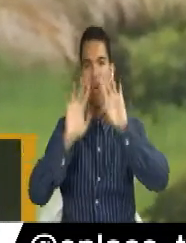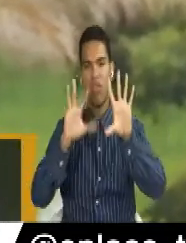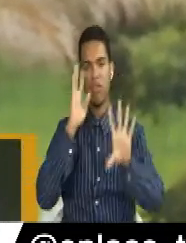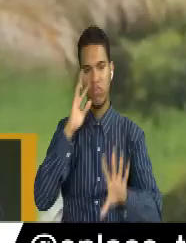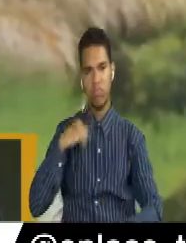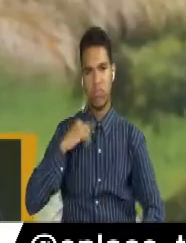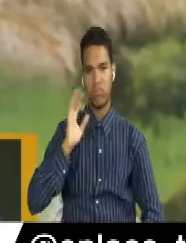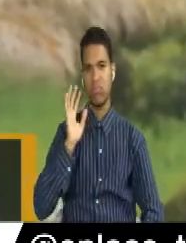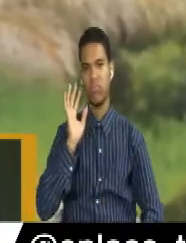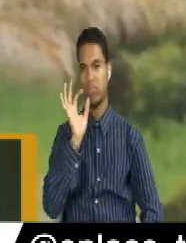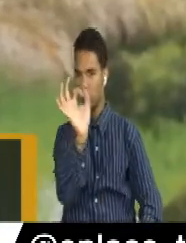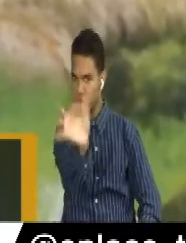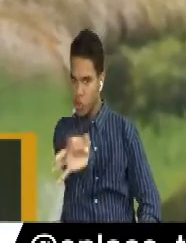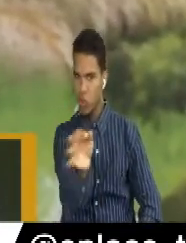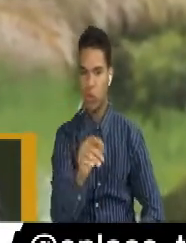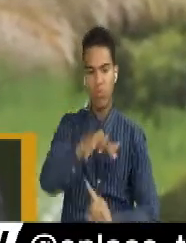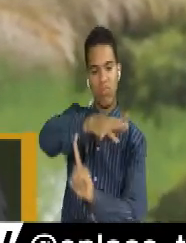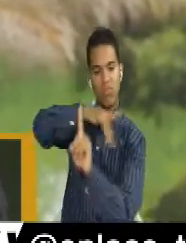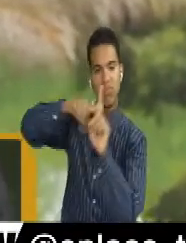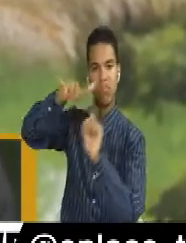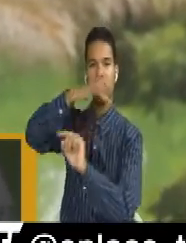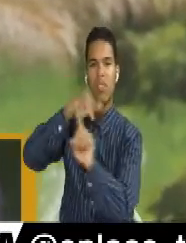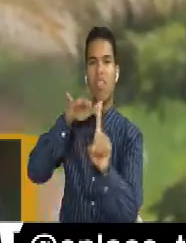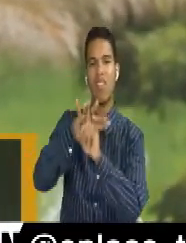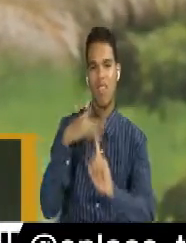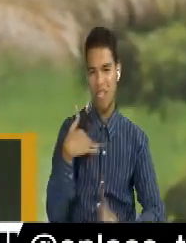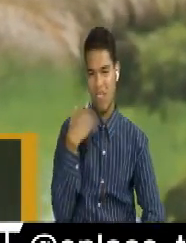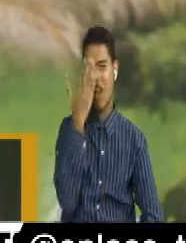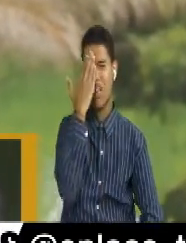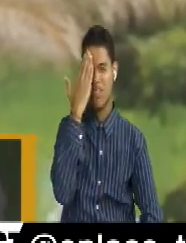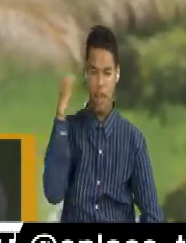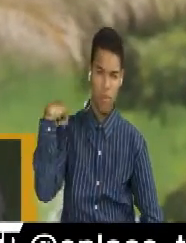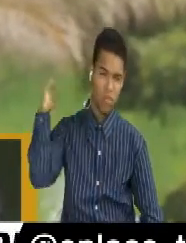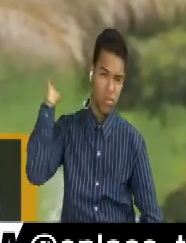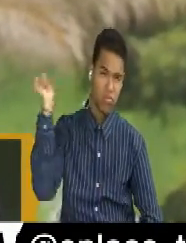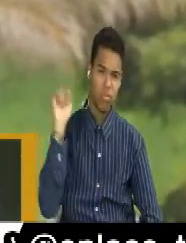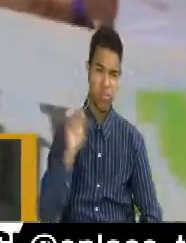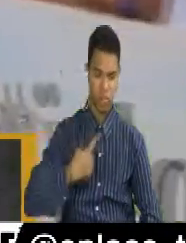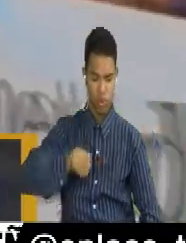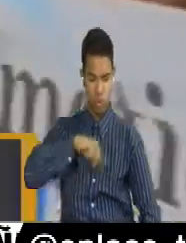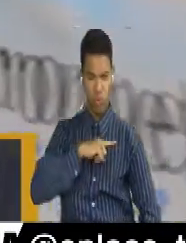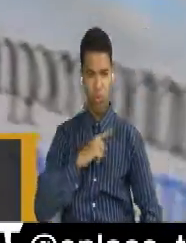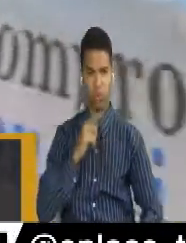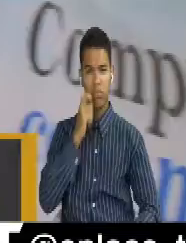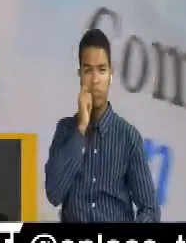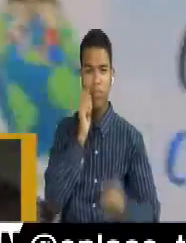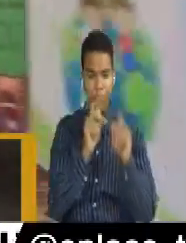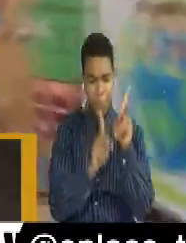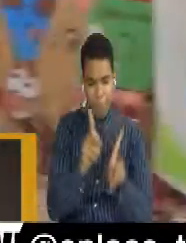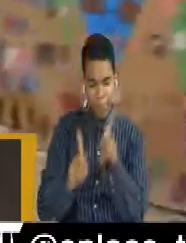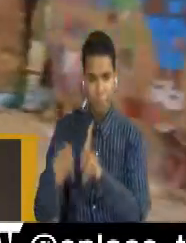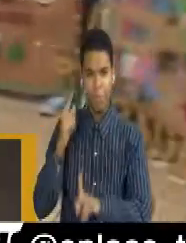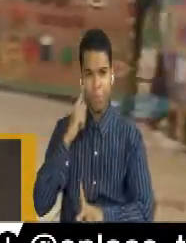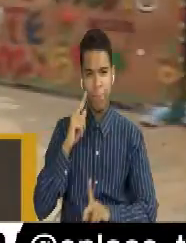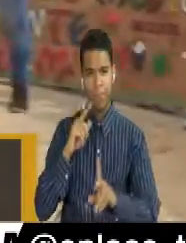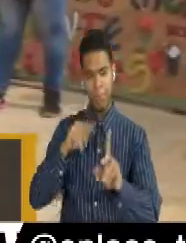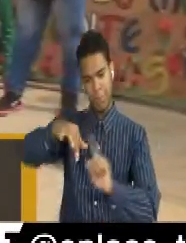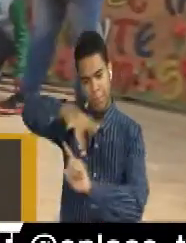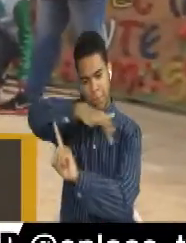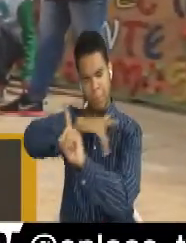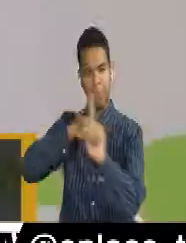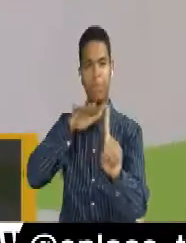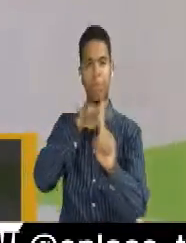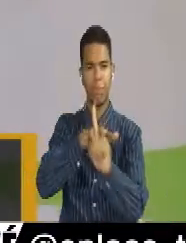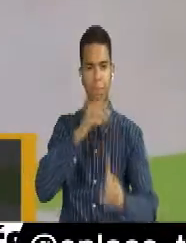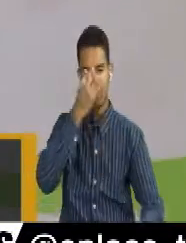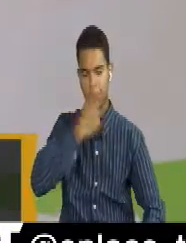cuenta el daño ambiental y ecológico que nosotros venimos presentando a nuestro medio ambiente. Una caravana ha recorrido las vías principales de la ciudad a fin